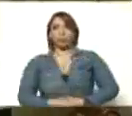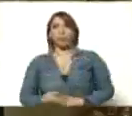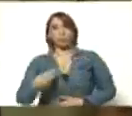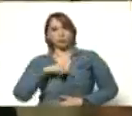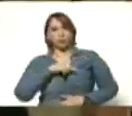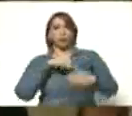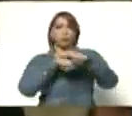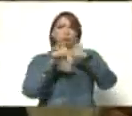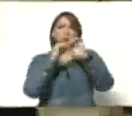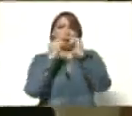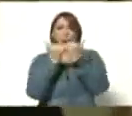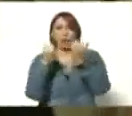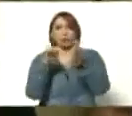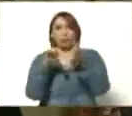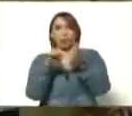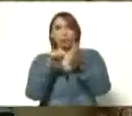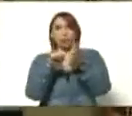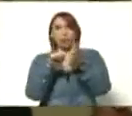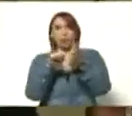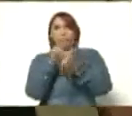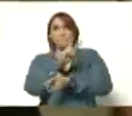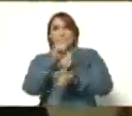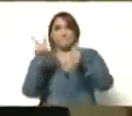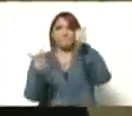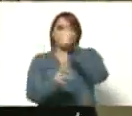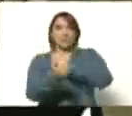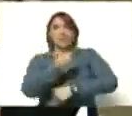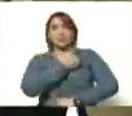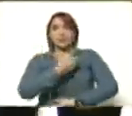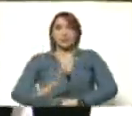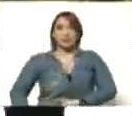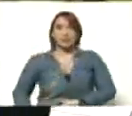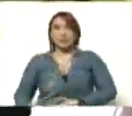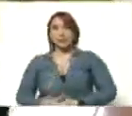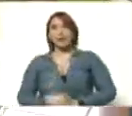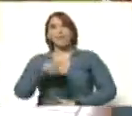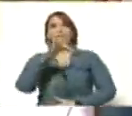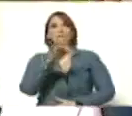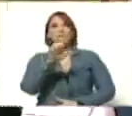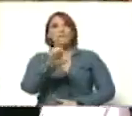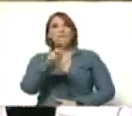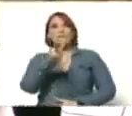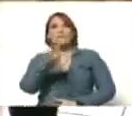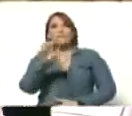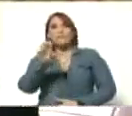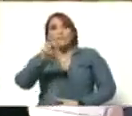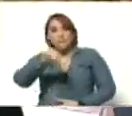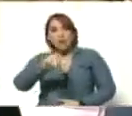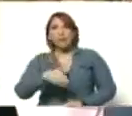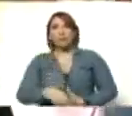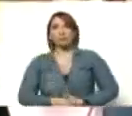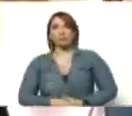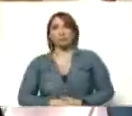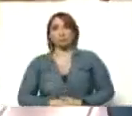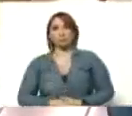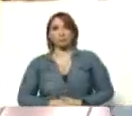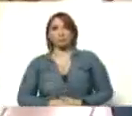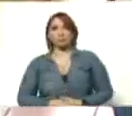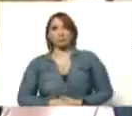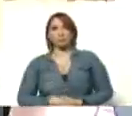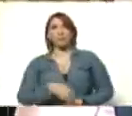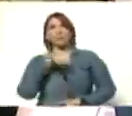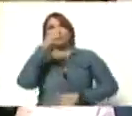aula donde la vicepresidenta de la FEDEN, de la Federación Venezolana de Estudiantes de Educación Media, nos va a